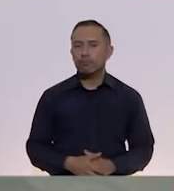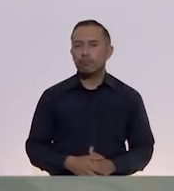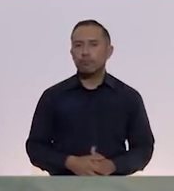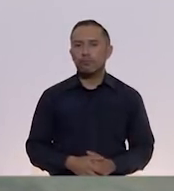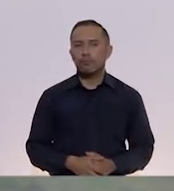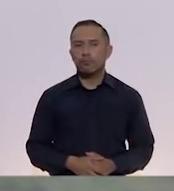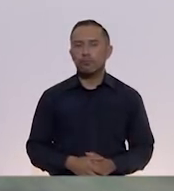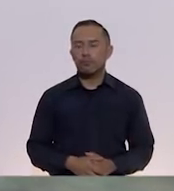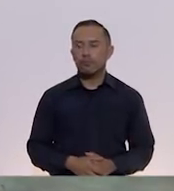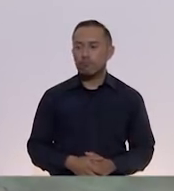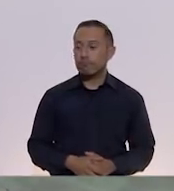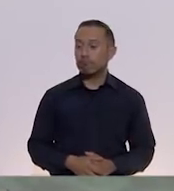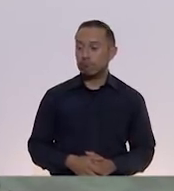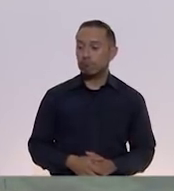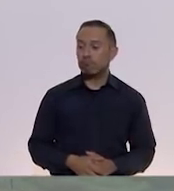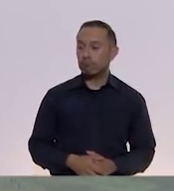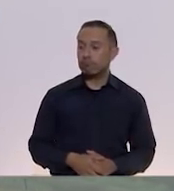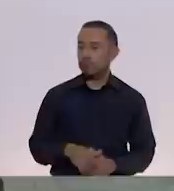Se nota.